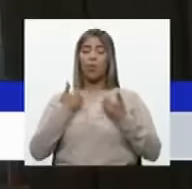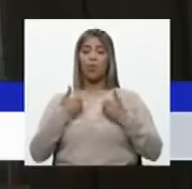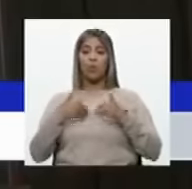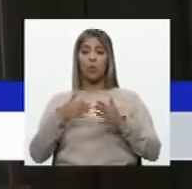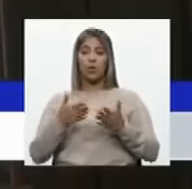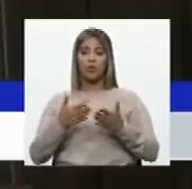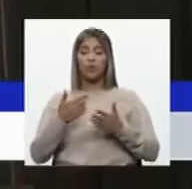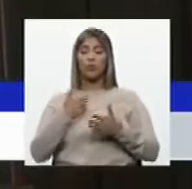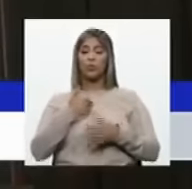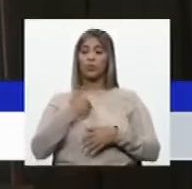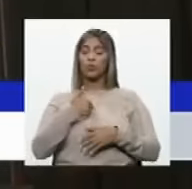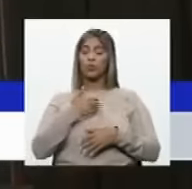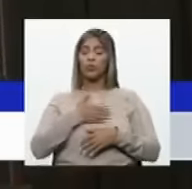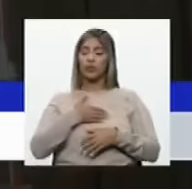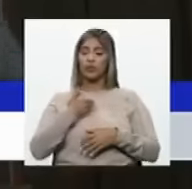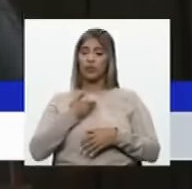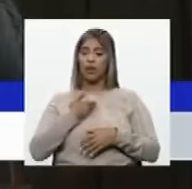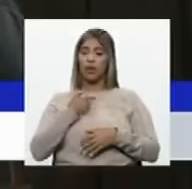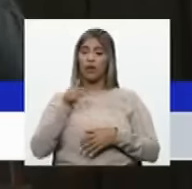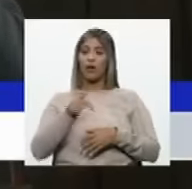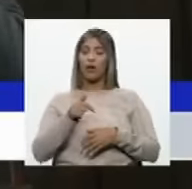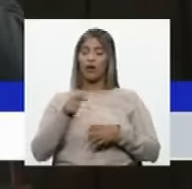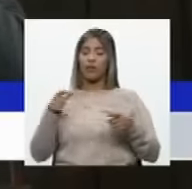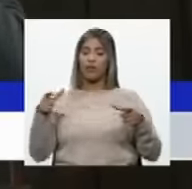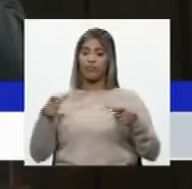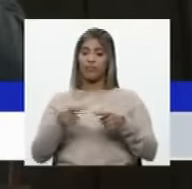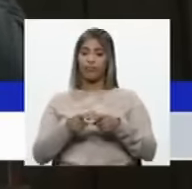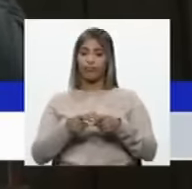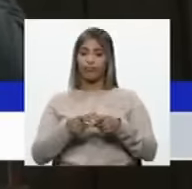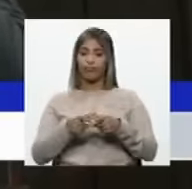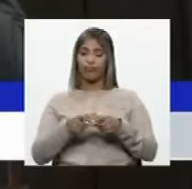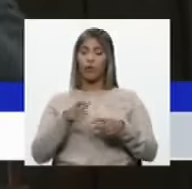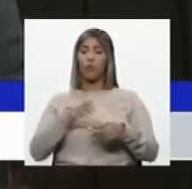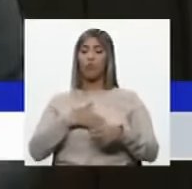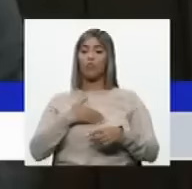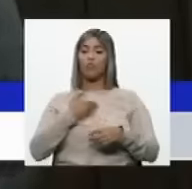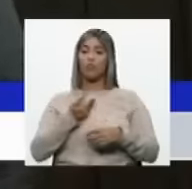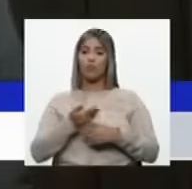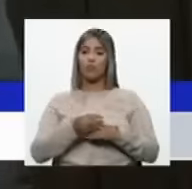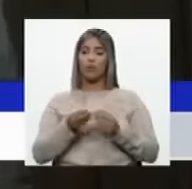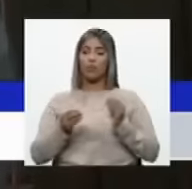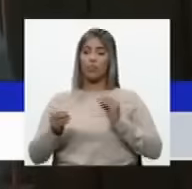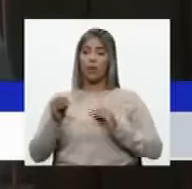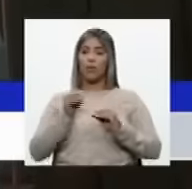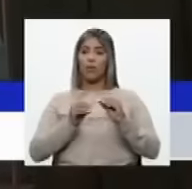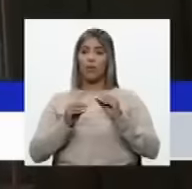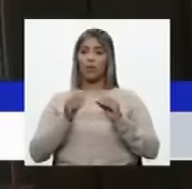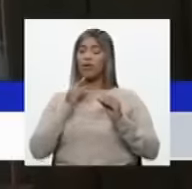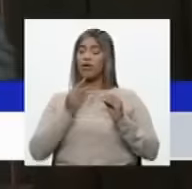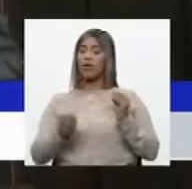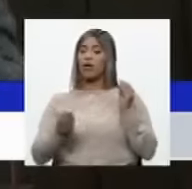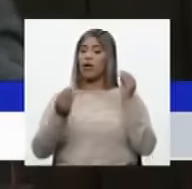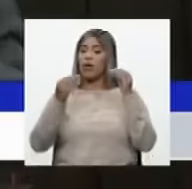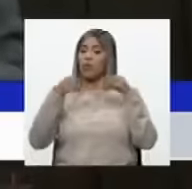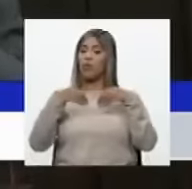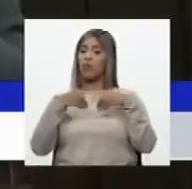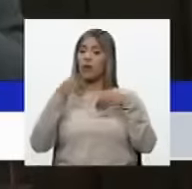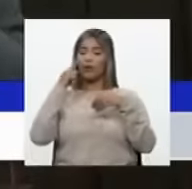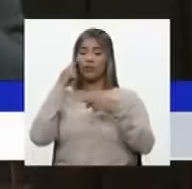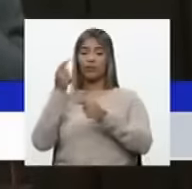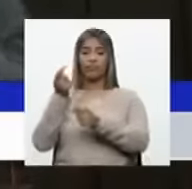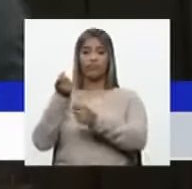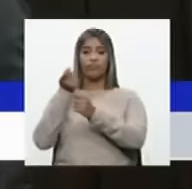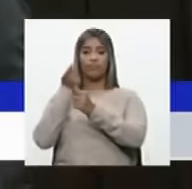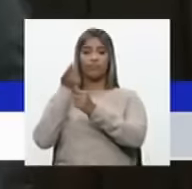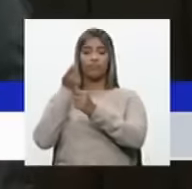presidente, quisiera que esta Cámara pudiera elaborar un acuerdo de recuerdo, un